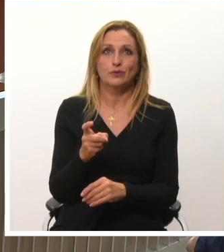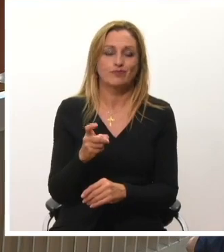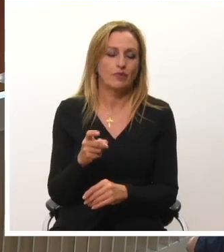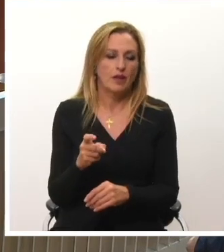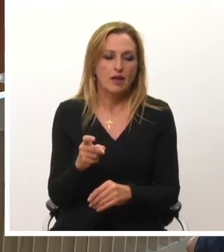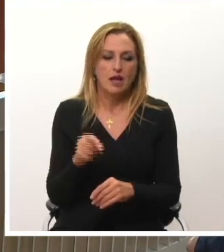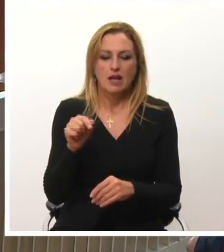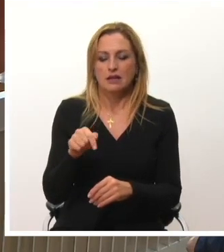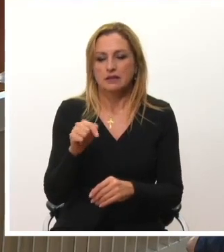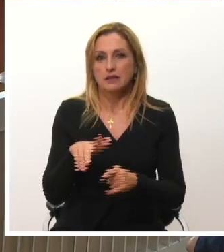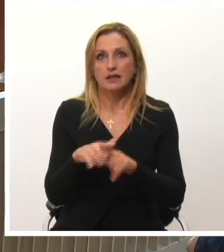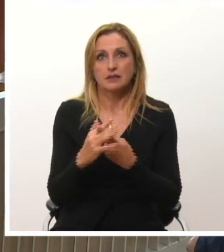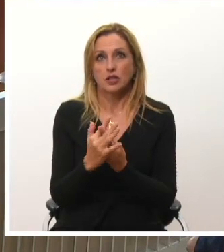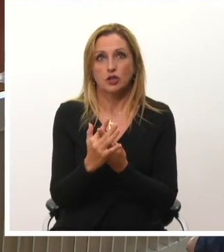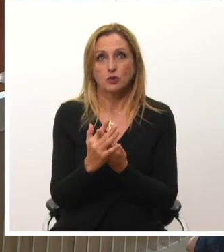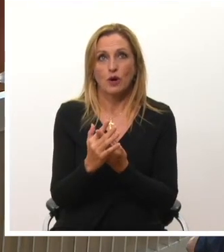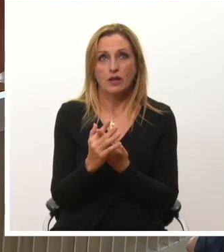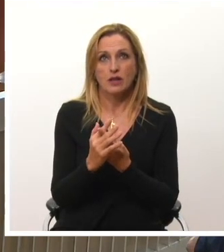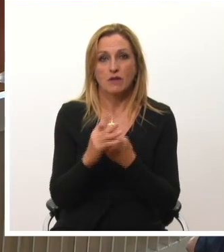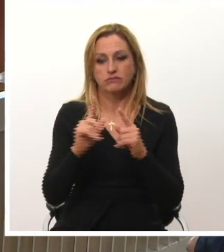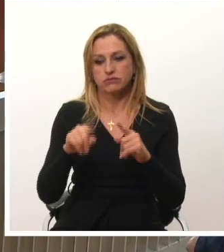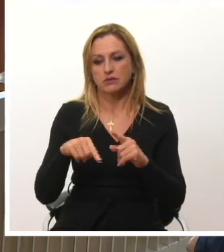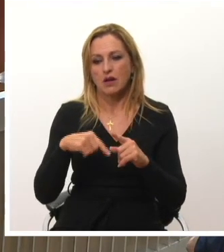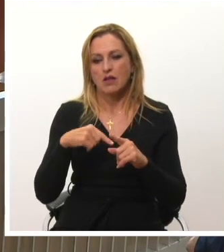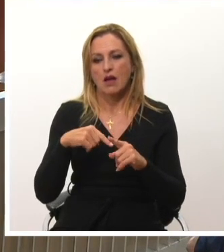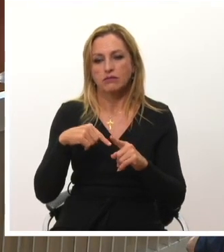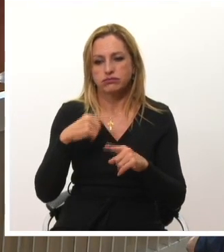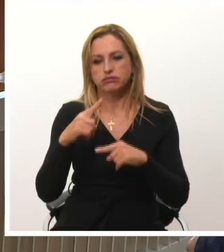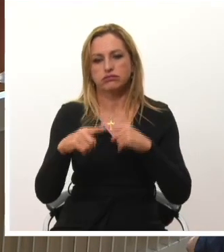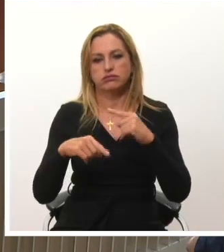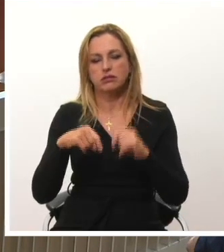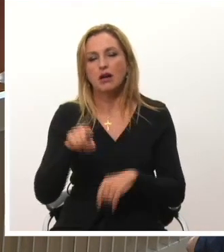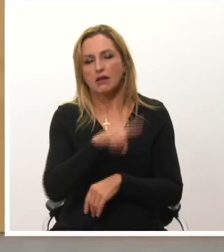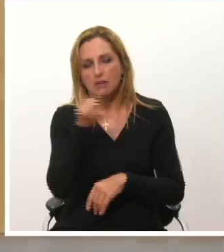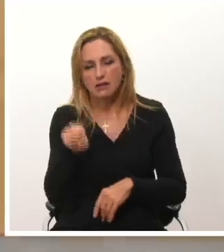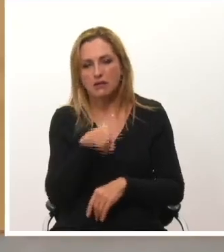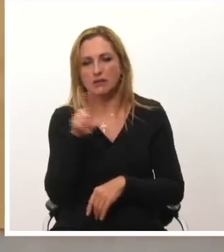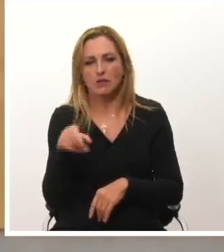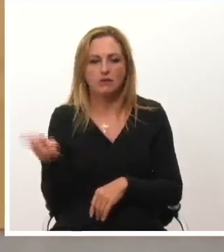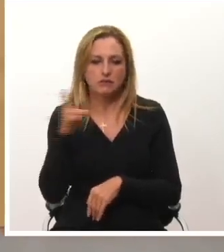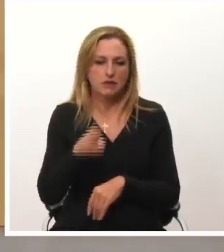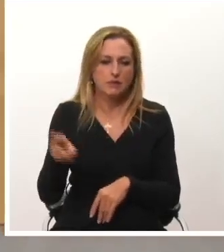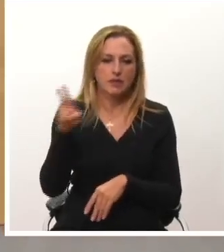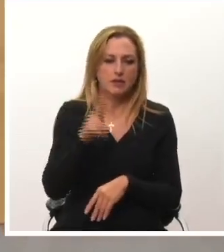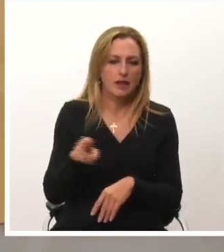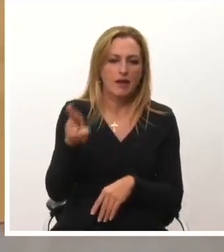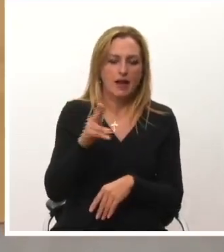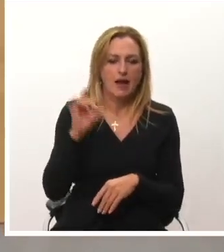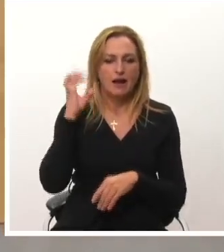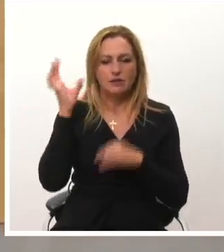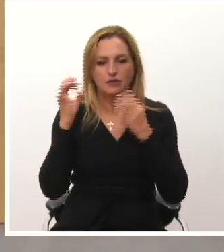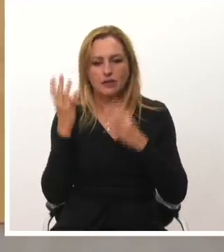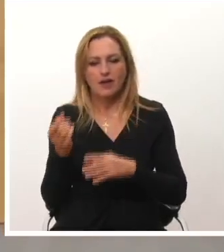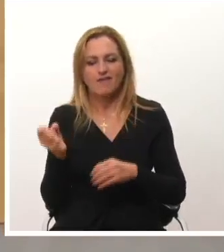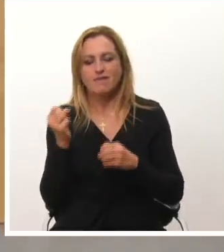No hay forma de salir de ese eterno círculo donde se repiten constantemente los mismos mantras las mismas tonterías los